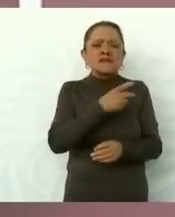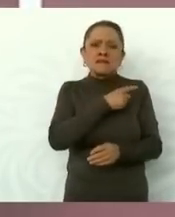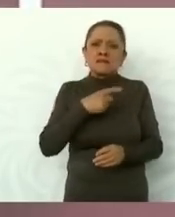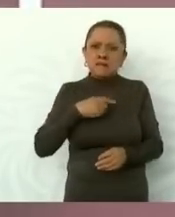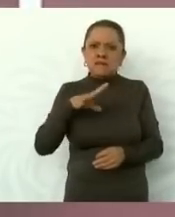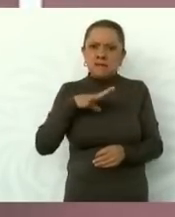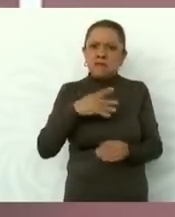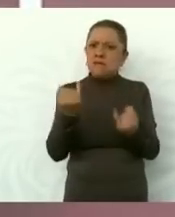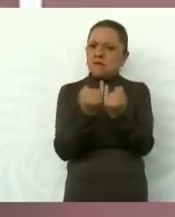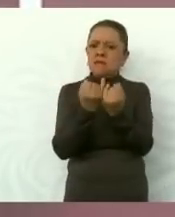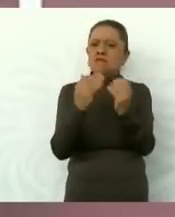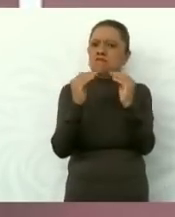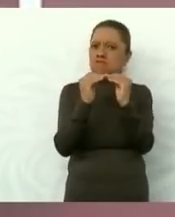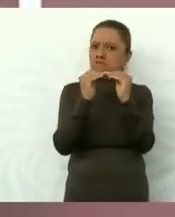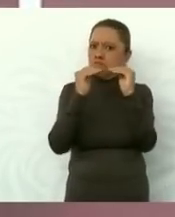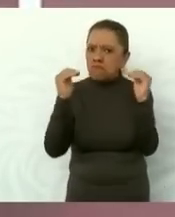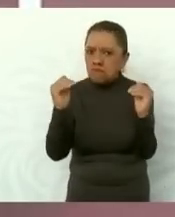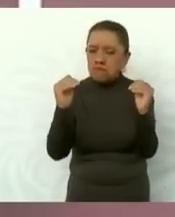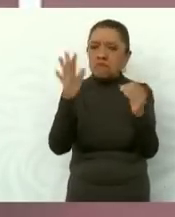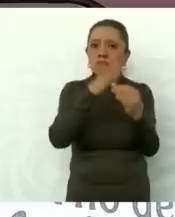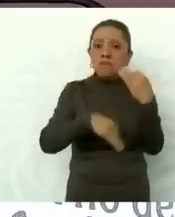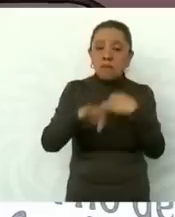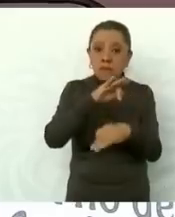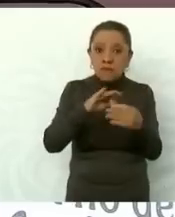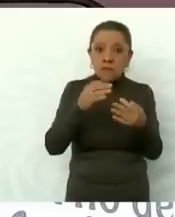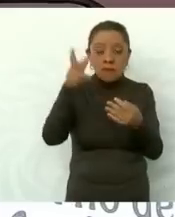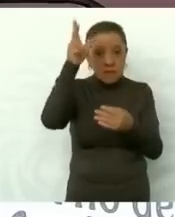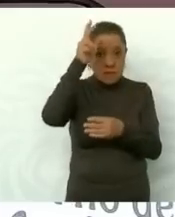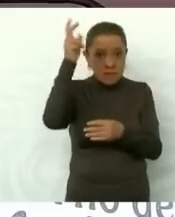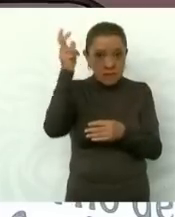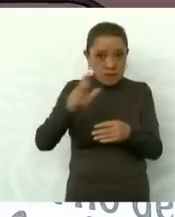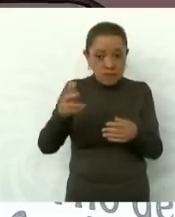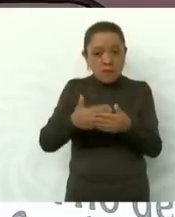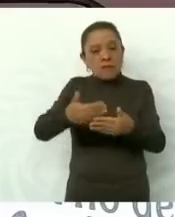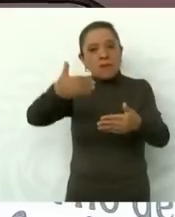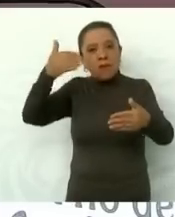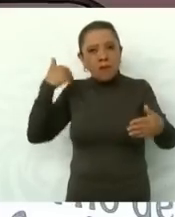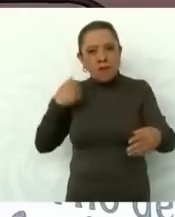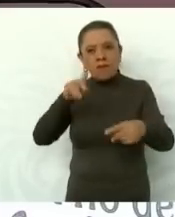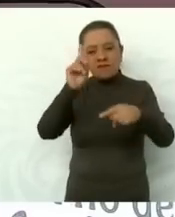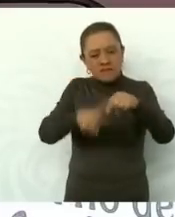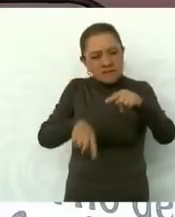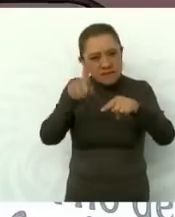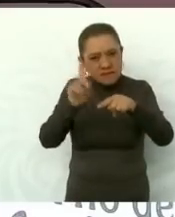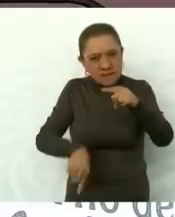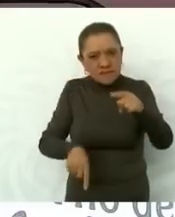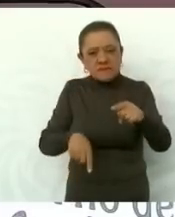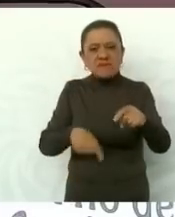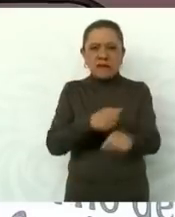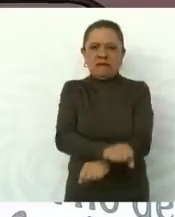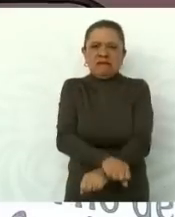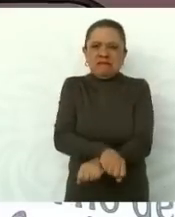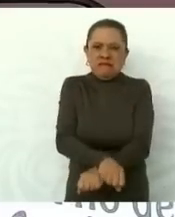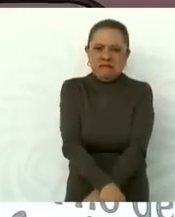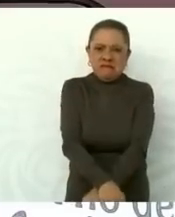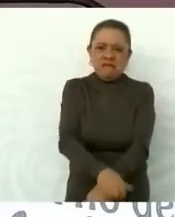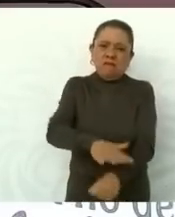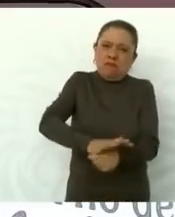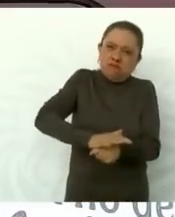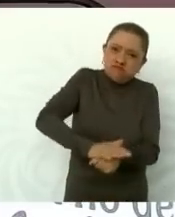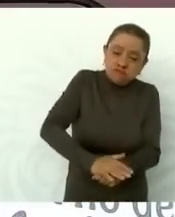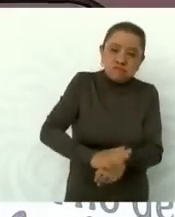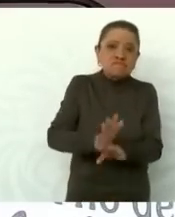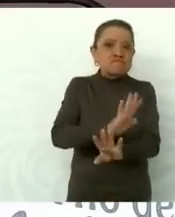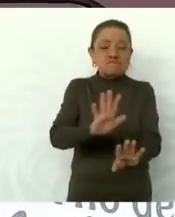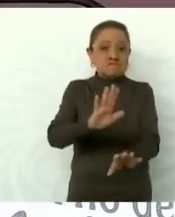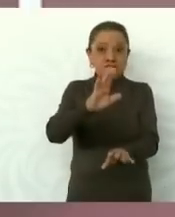que se aboliera la esclavitud en México y que hubiera justicia, justicia social. Esa